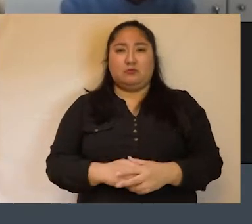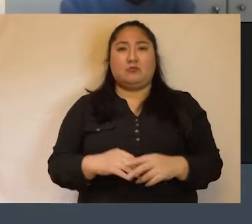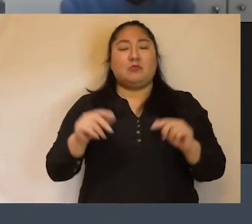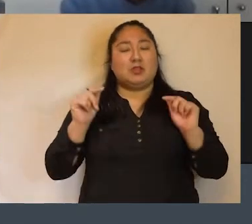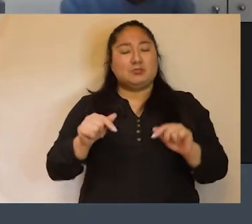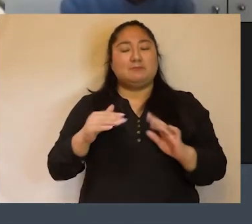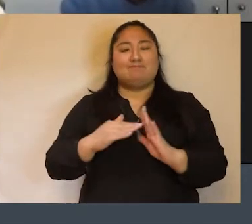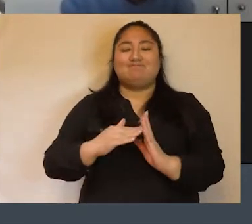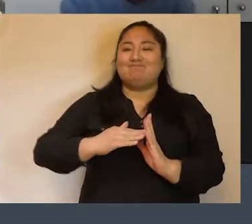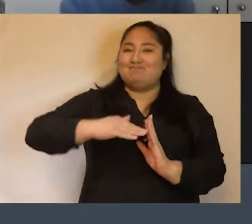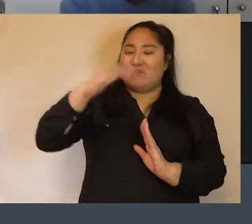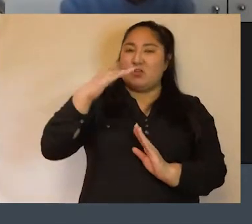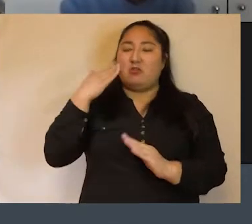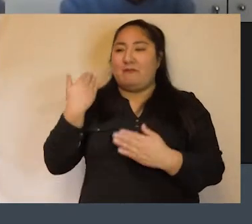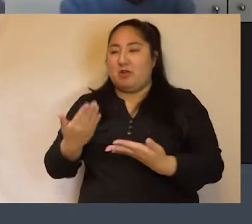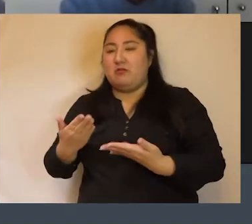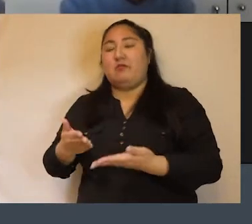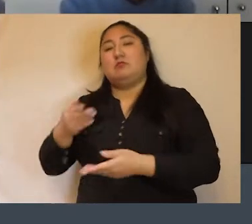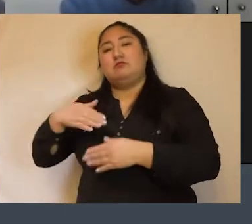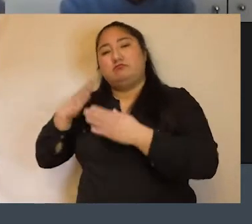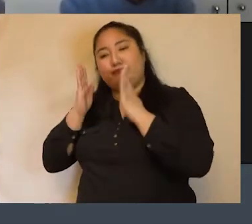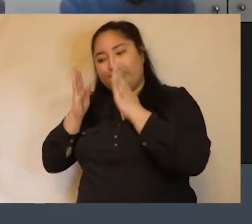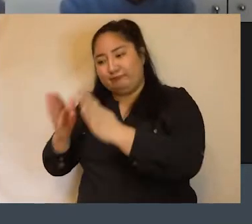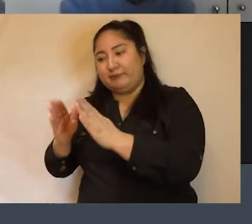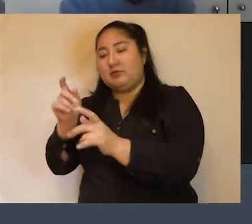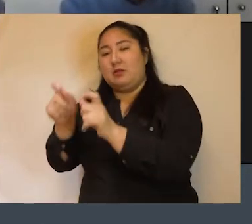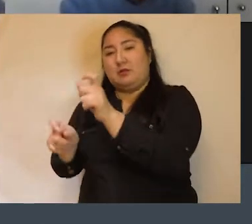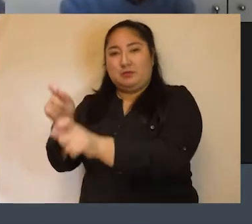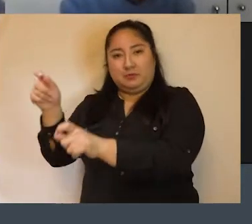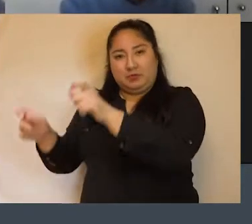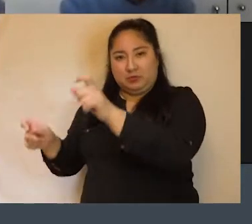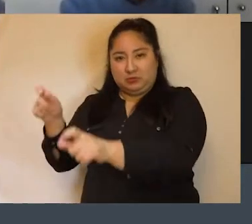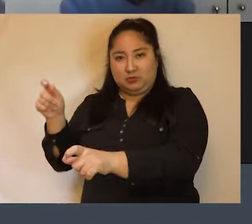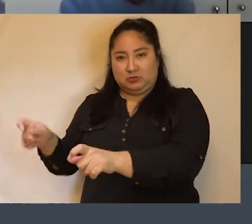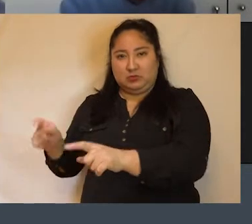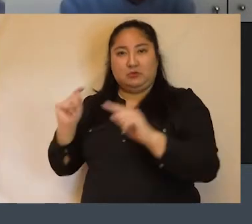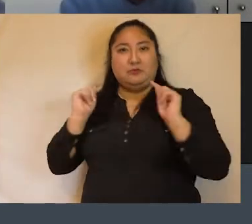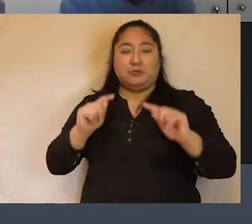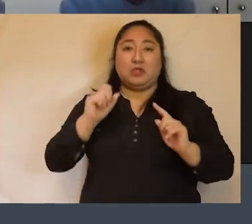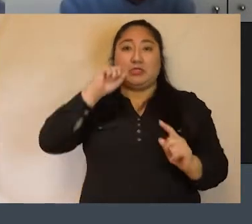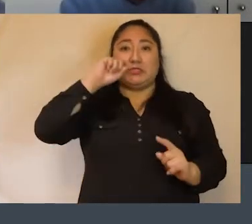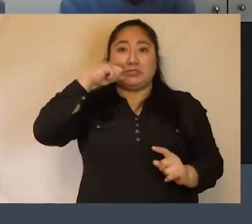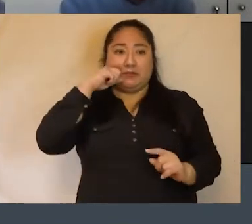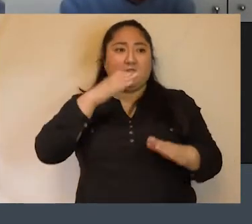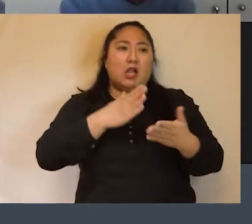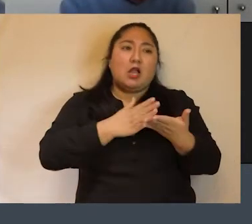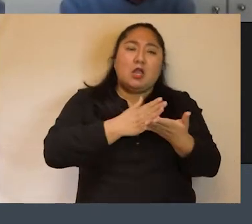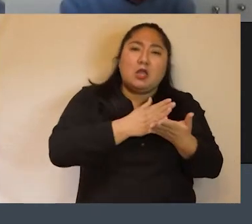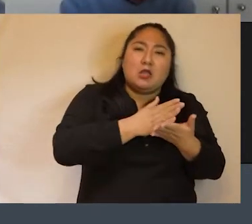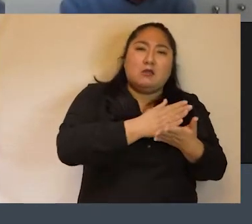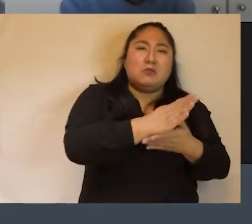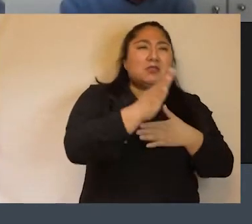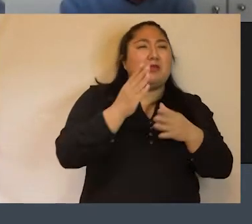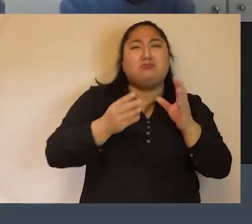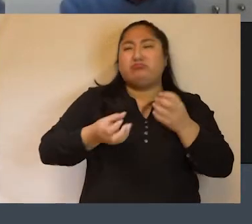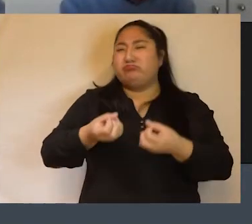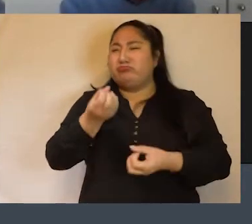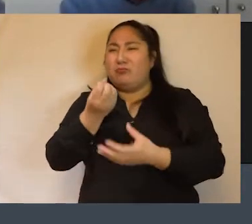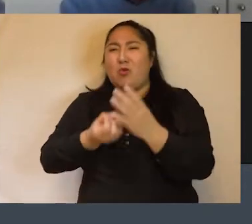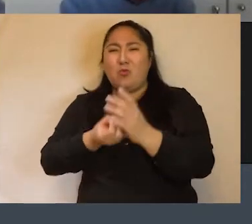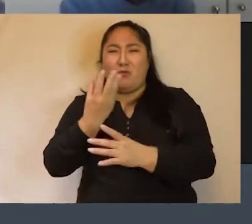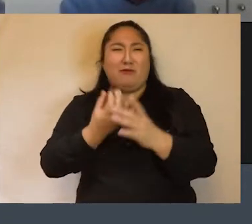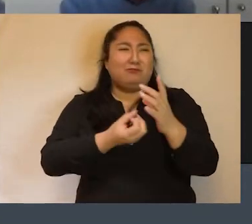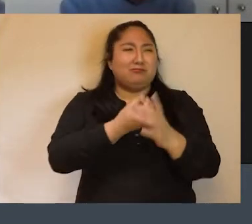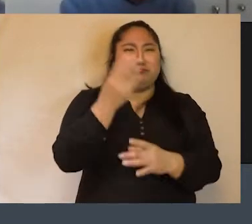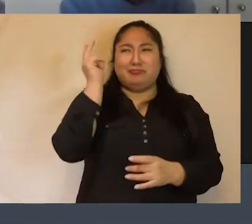que pueda tener aún mayor beneficios para las personas. Mayor razón tiene que ver con que nacen